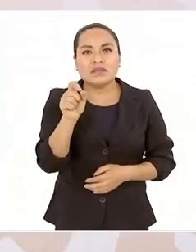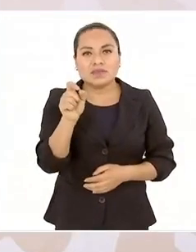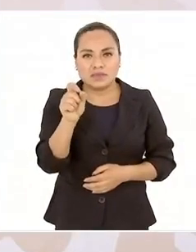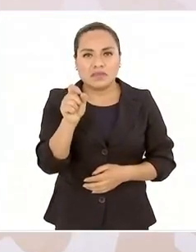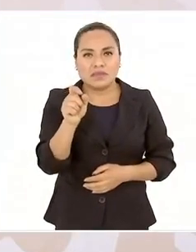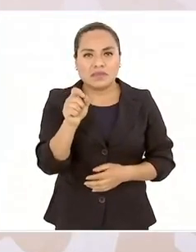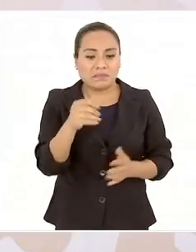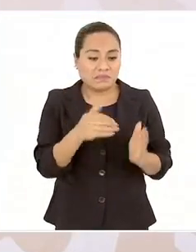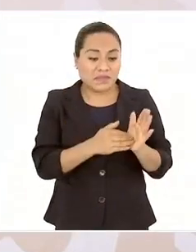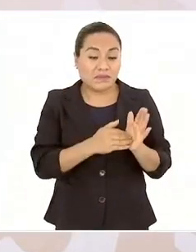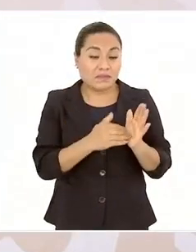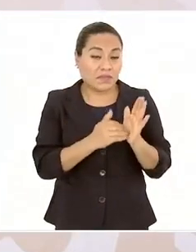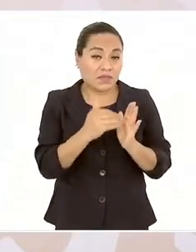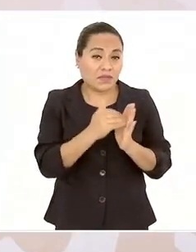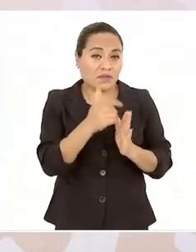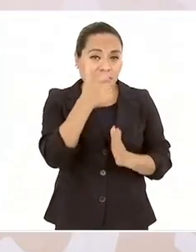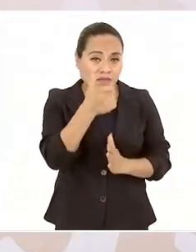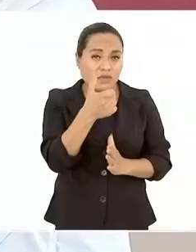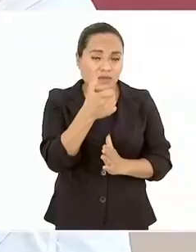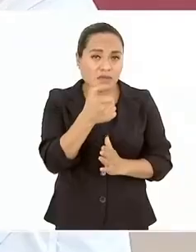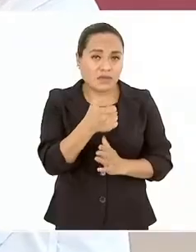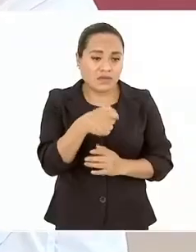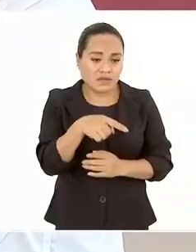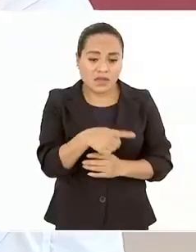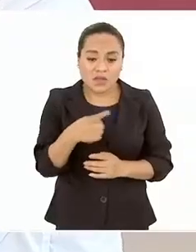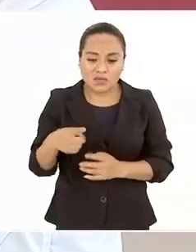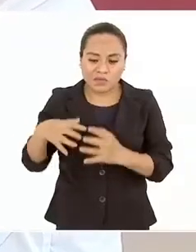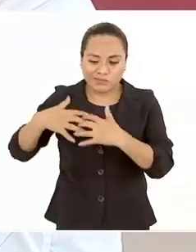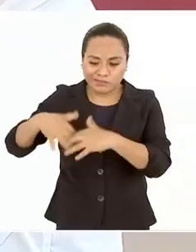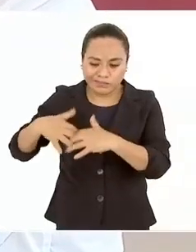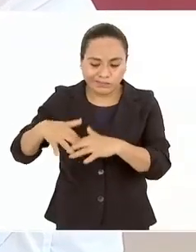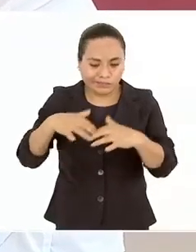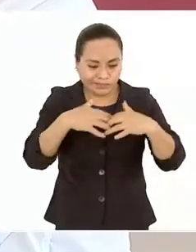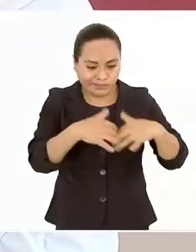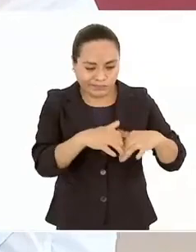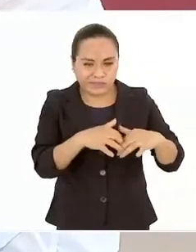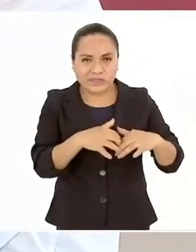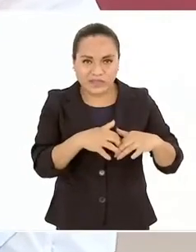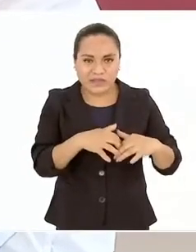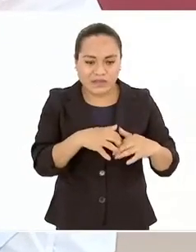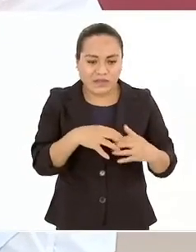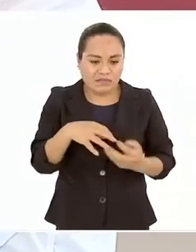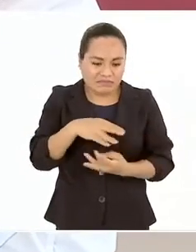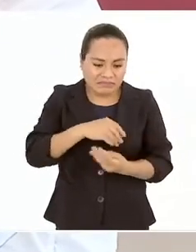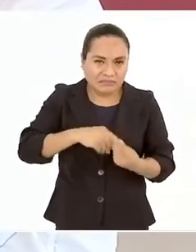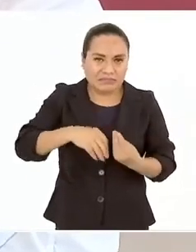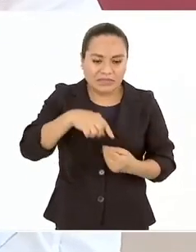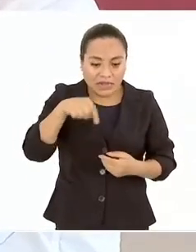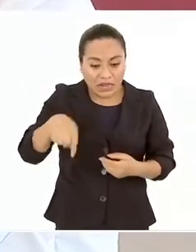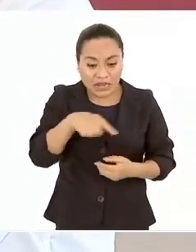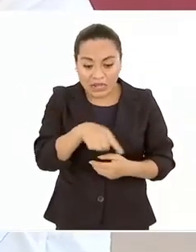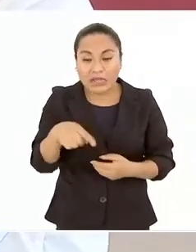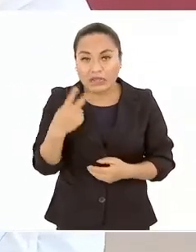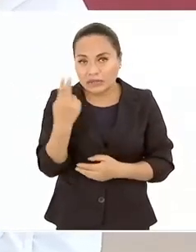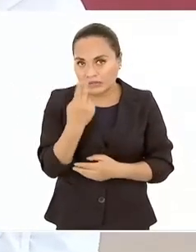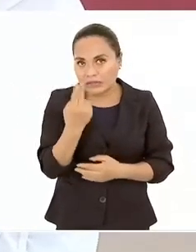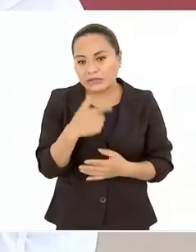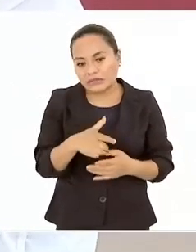120 mil millones en las dos plantas. Eso va a